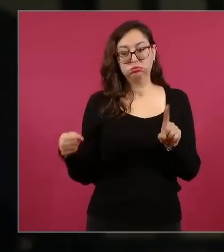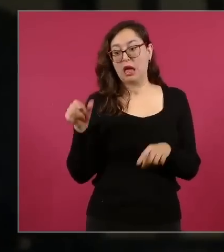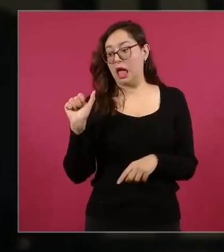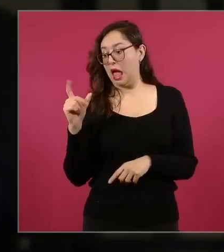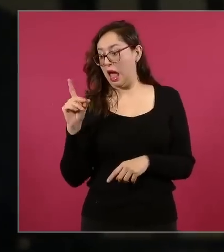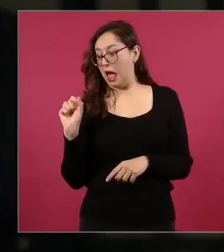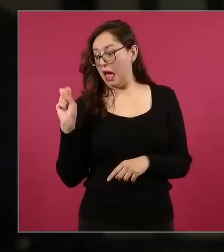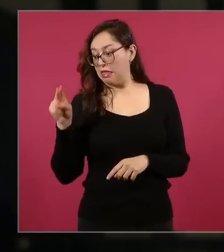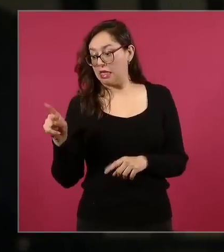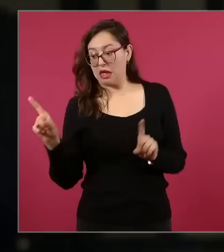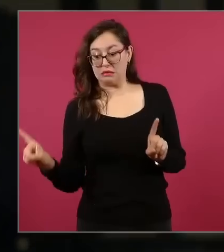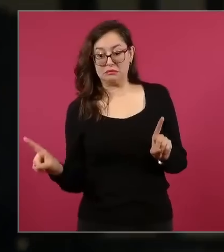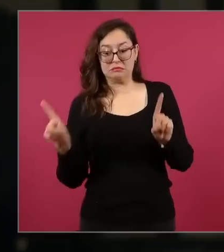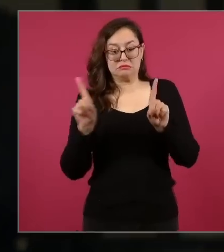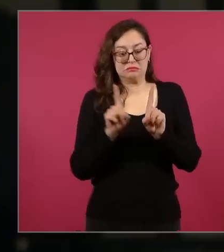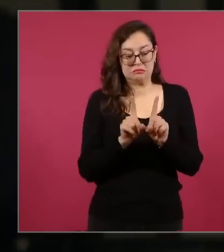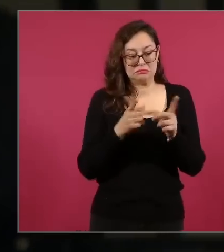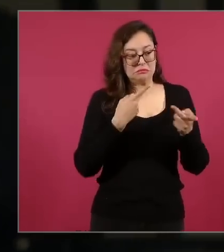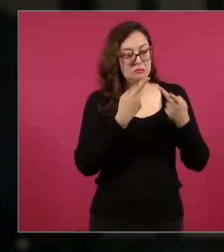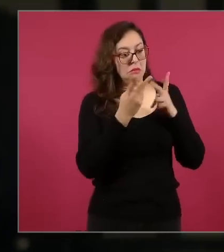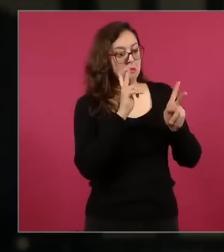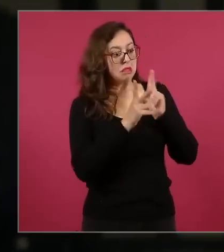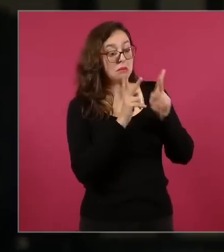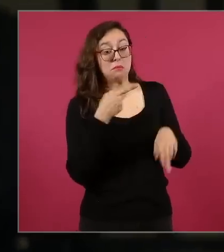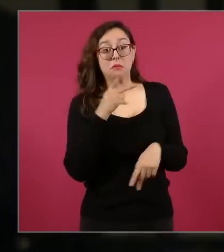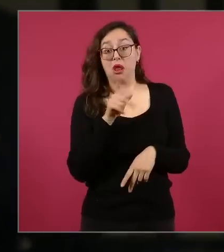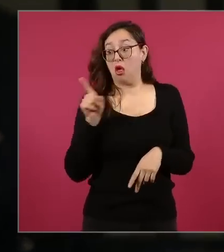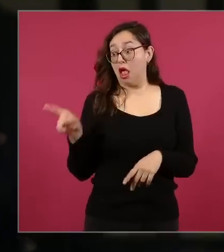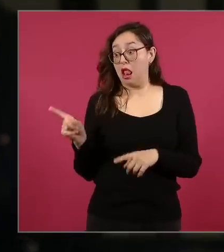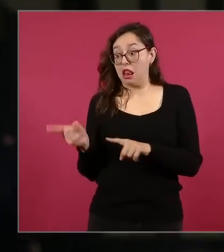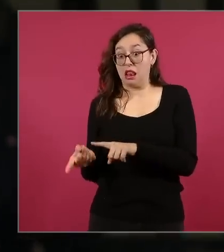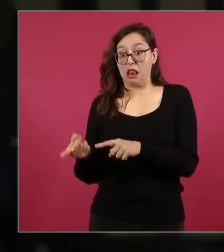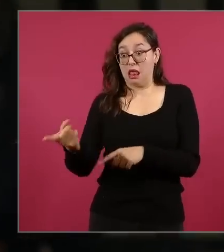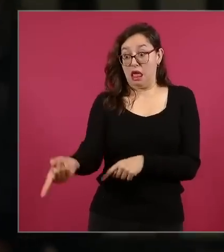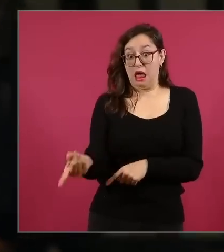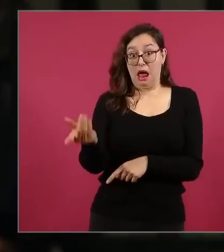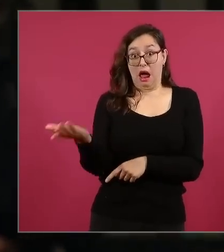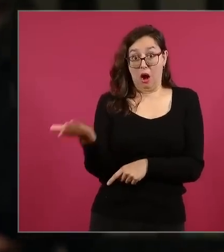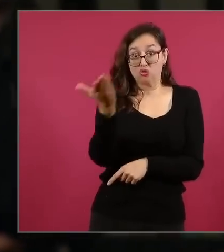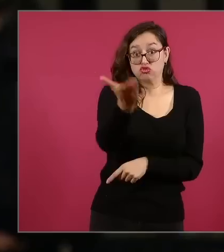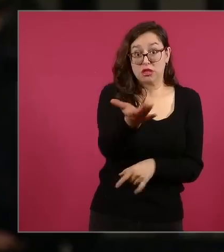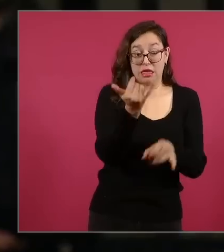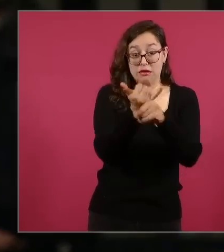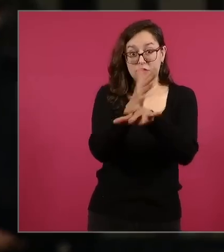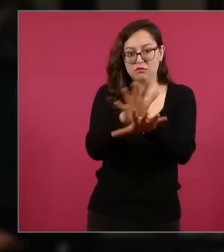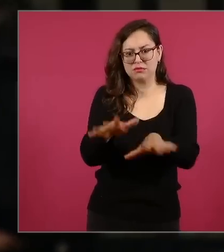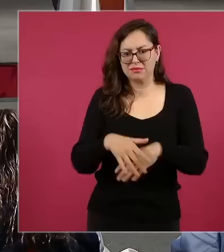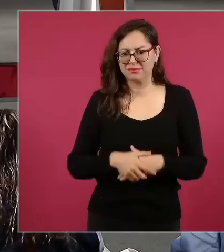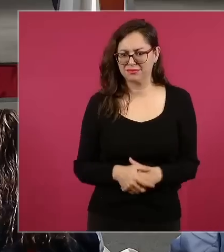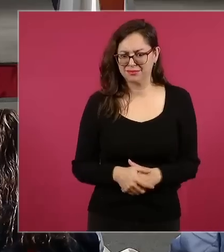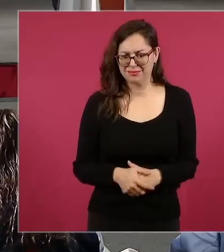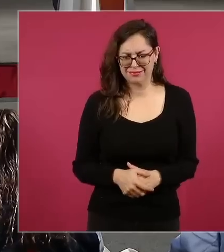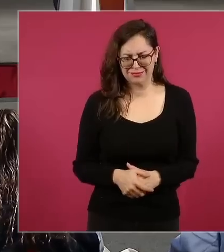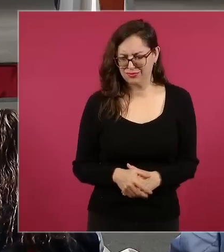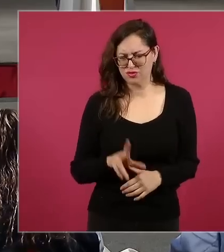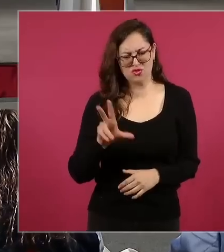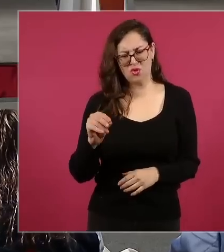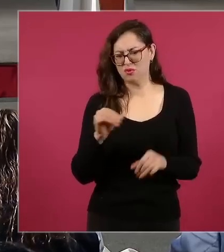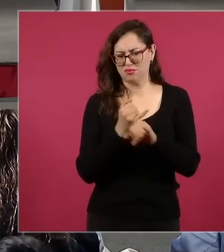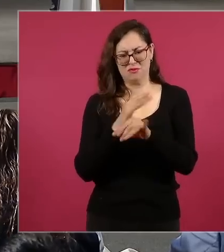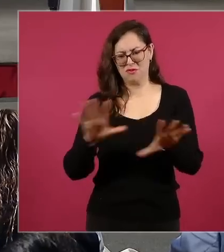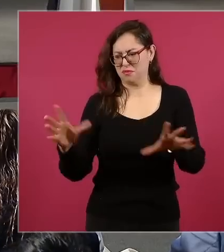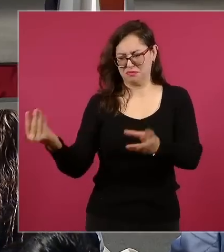Augusto López no le dio un informe de qué exactamente habló con Miguel Ángel No me Yunes, informó, pero no creo yo que haya